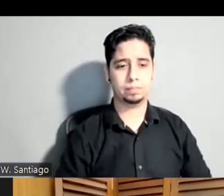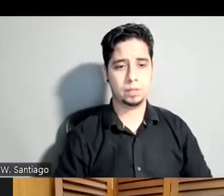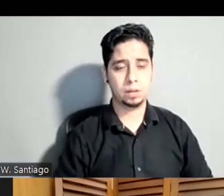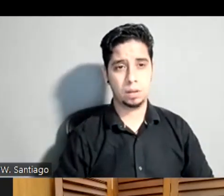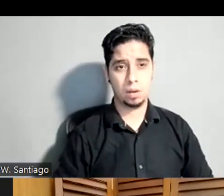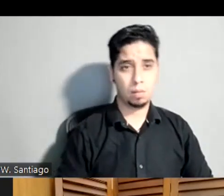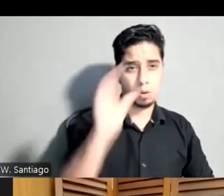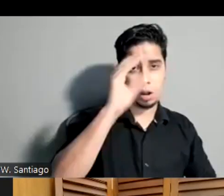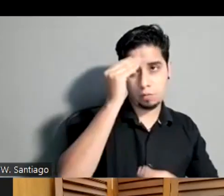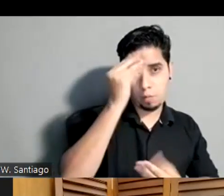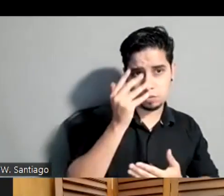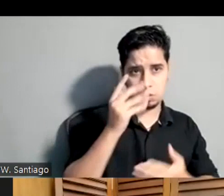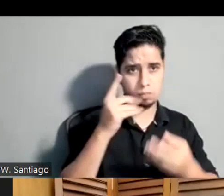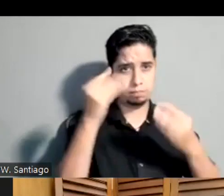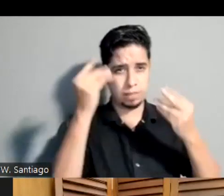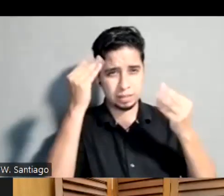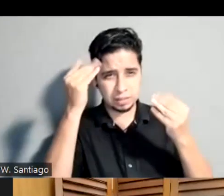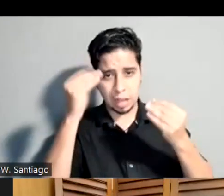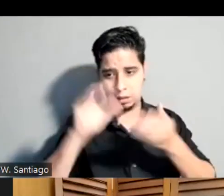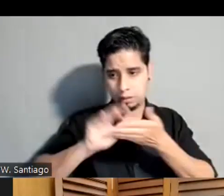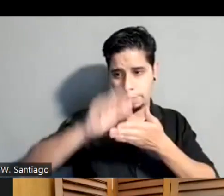información, pensar, aprender hablando. Más.